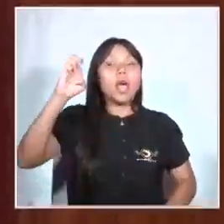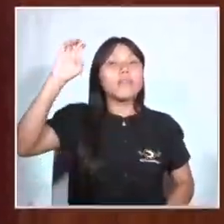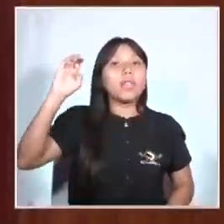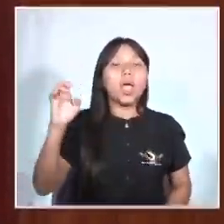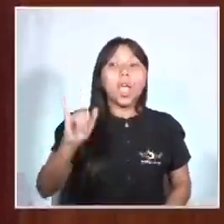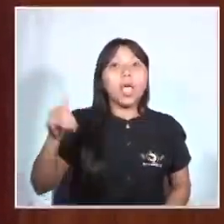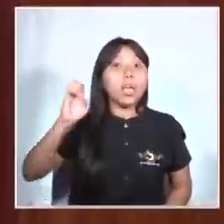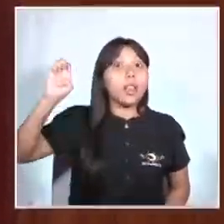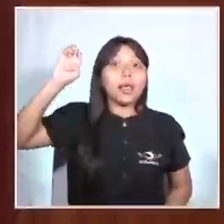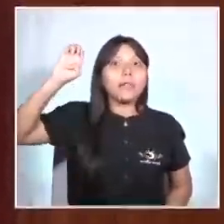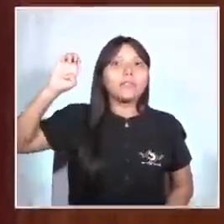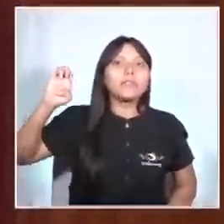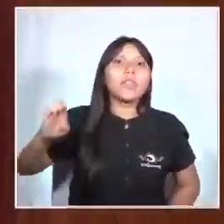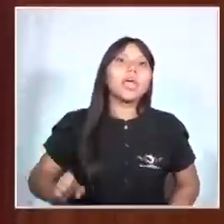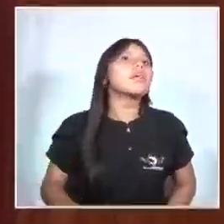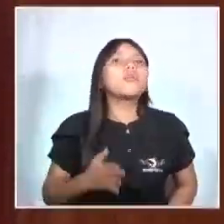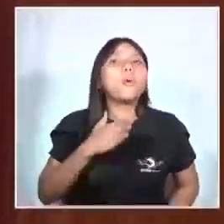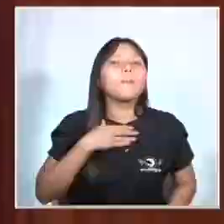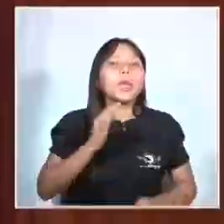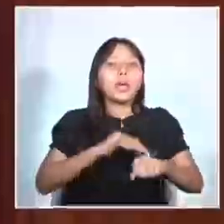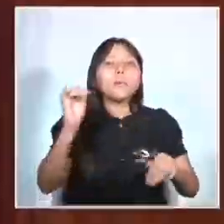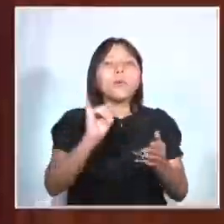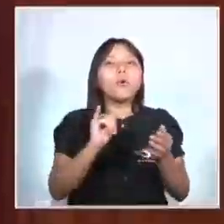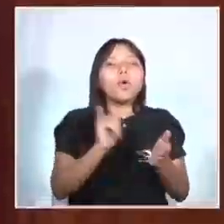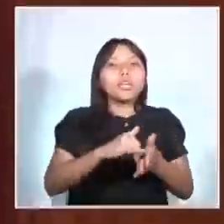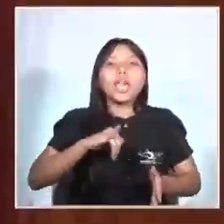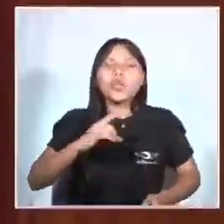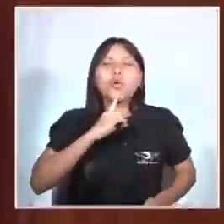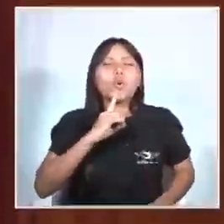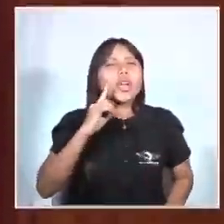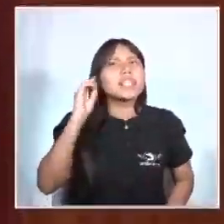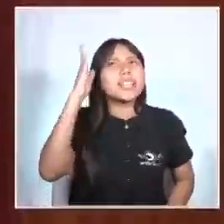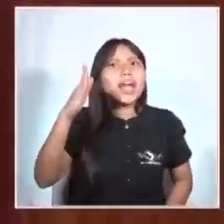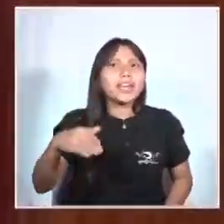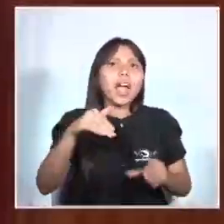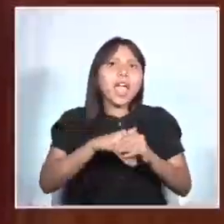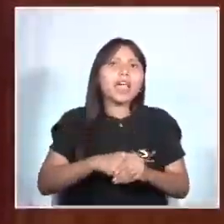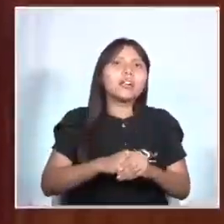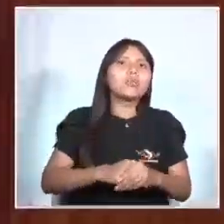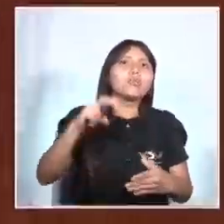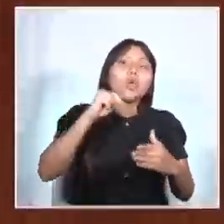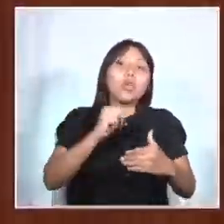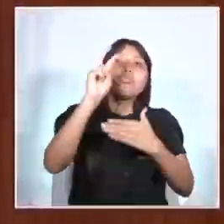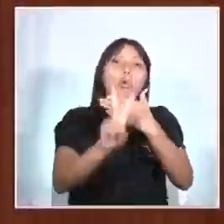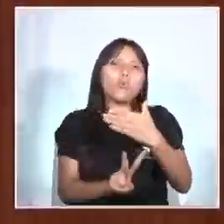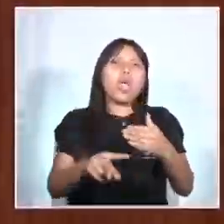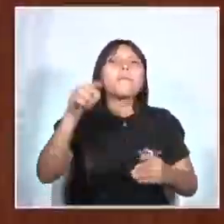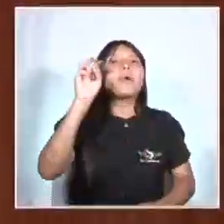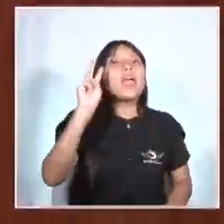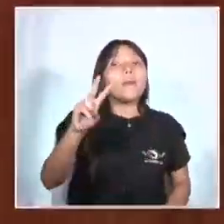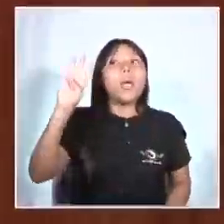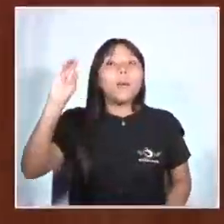Eterno había designado que yo estaría en un noviembre de un 2024 en Portadoras de